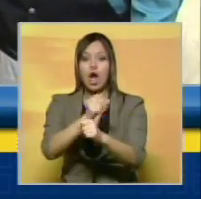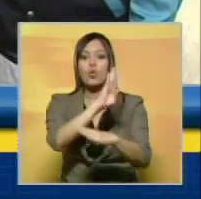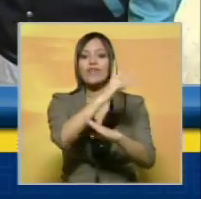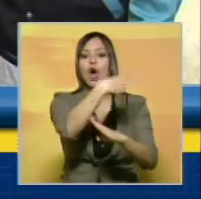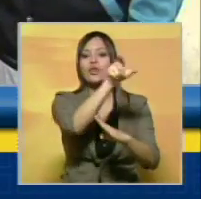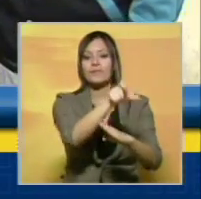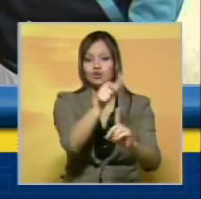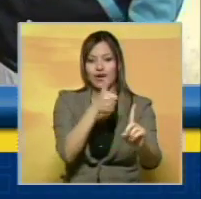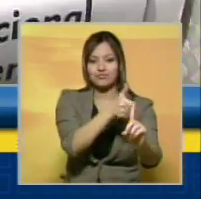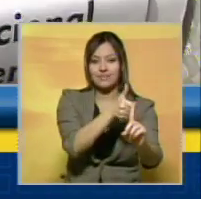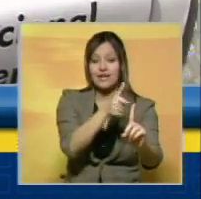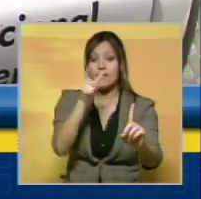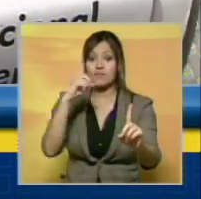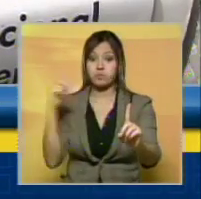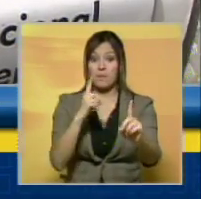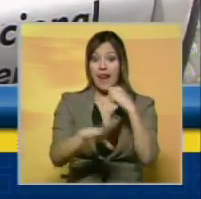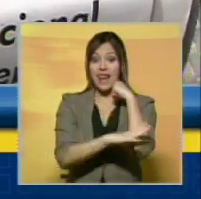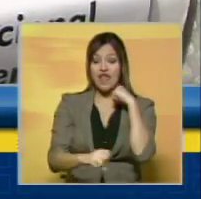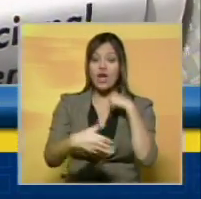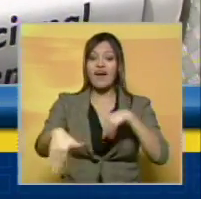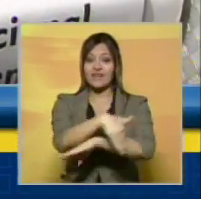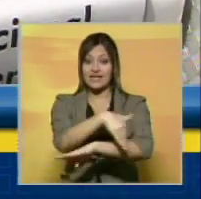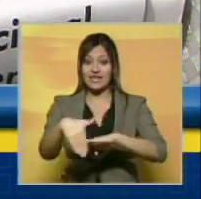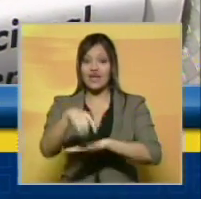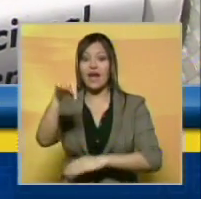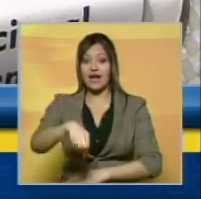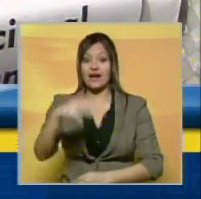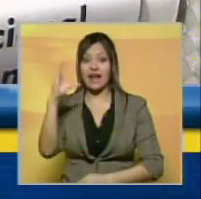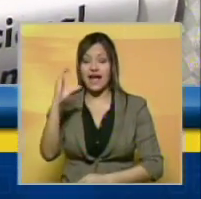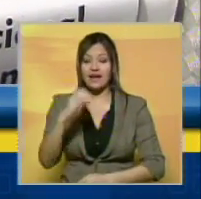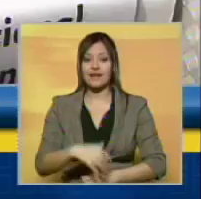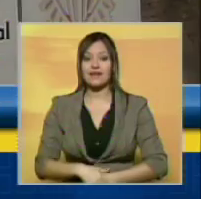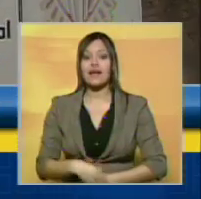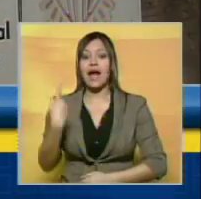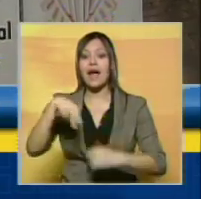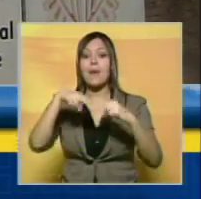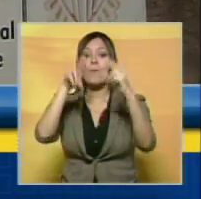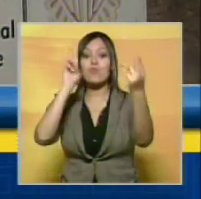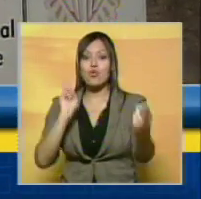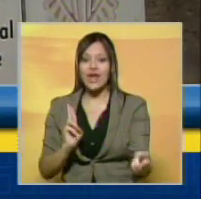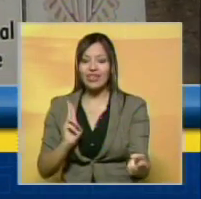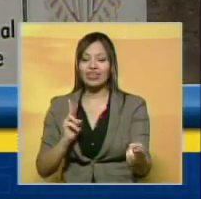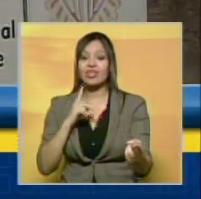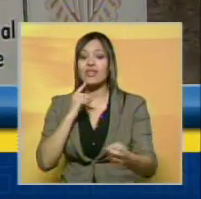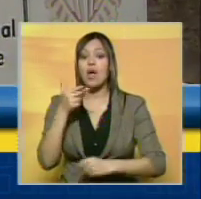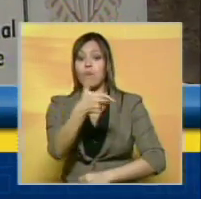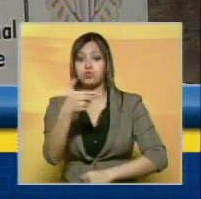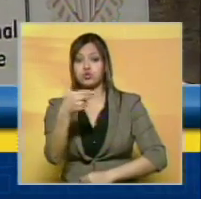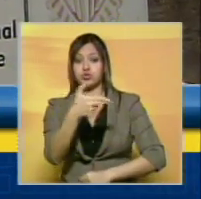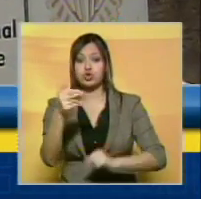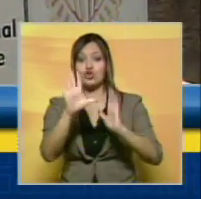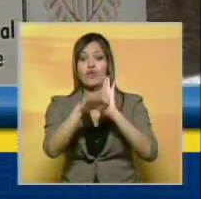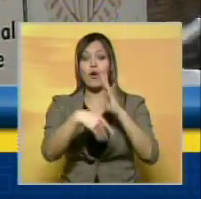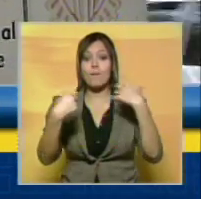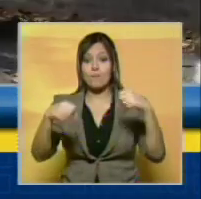por delincuentes cuando transitaba por la avenida Baral, a la altura del puente Yaguno, y le dispararon. Le robaron una moto de alta